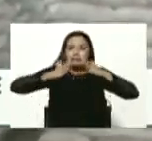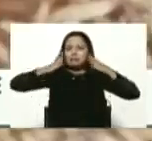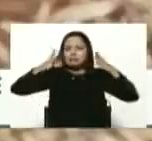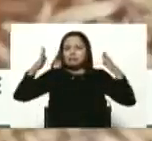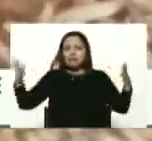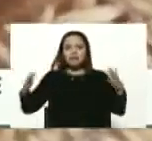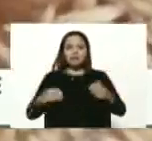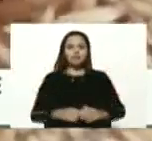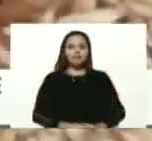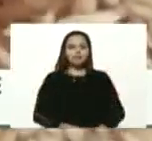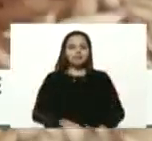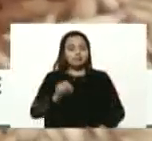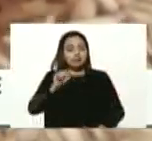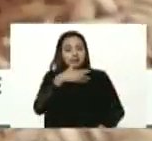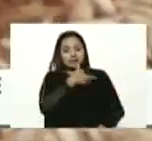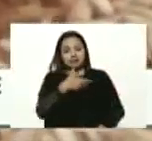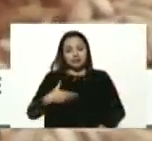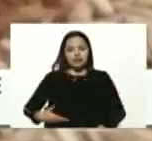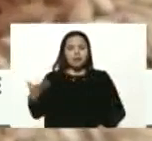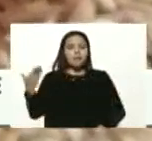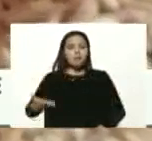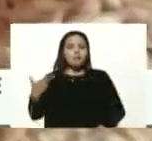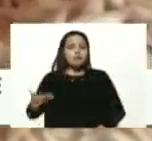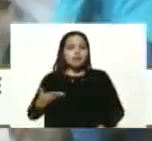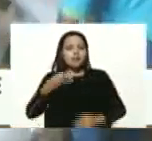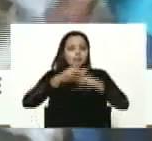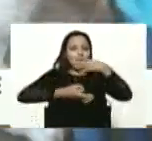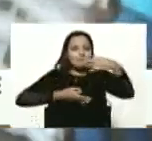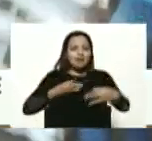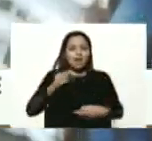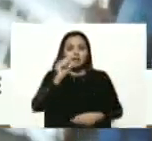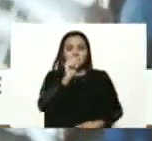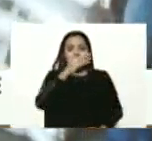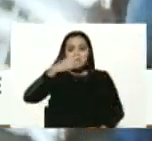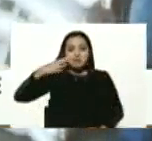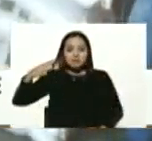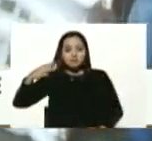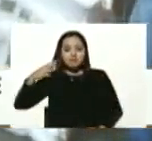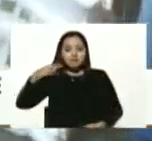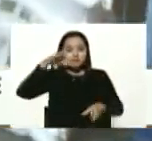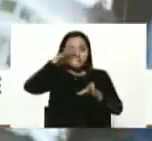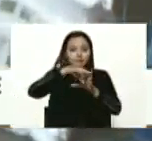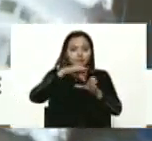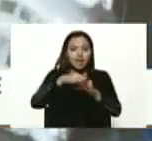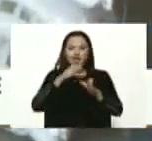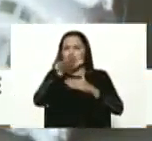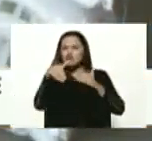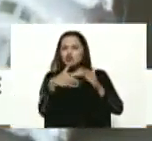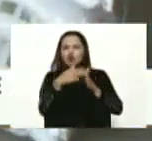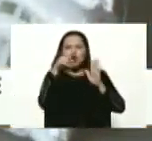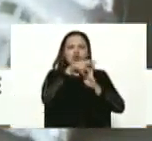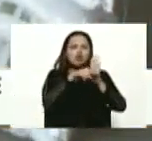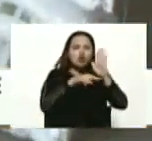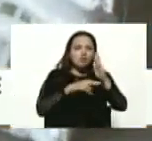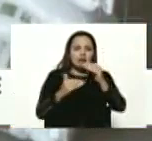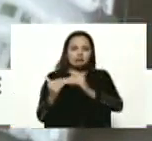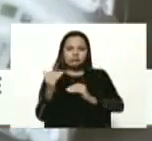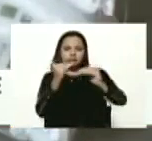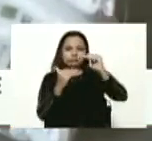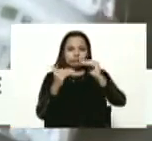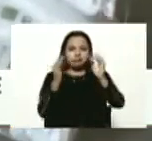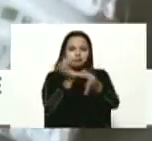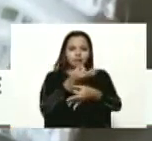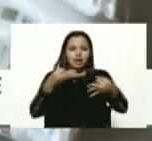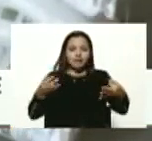Ciudadano presidente, es importante destacar y atribuir que esta semilla que se produce acá cuenta con todos los márgenes y los índices de calidad